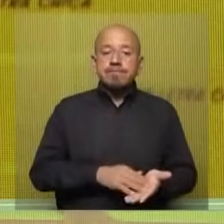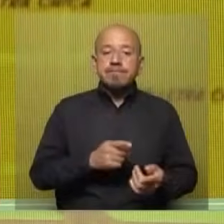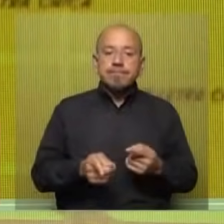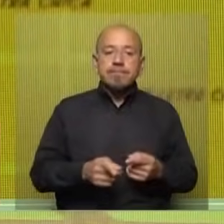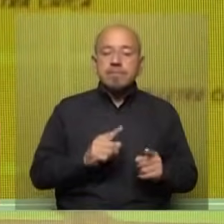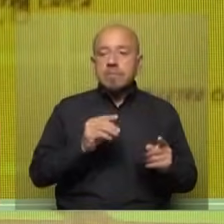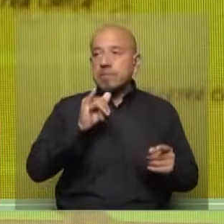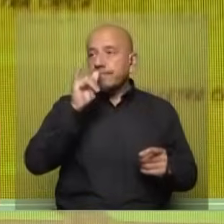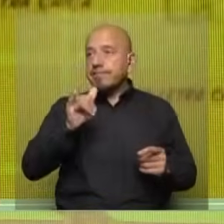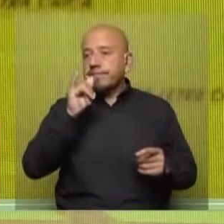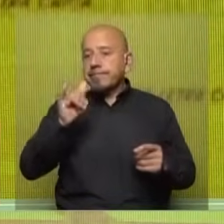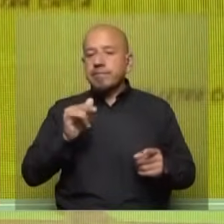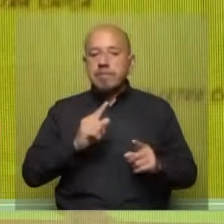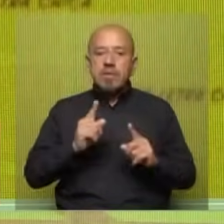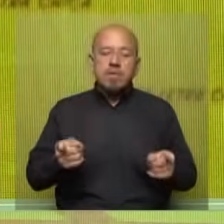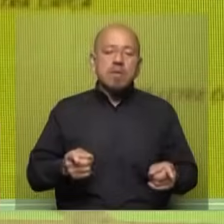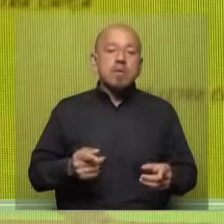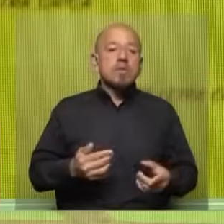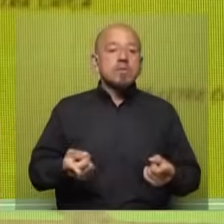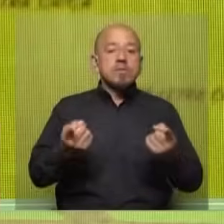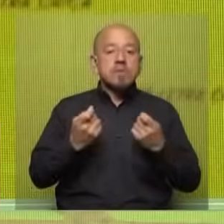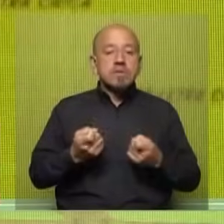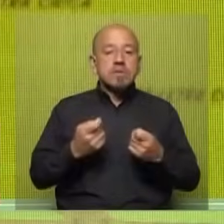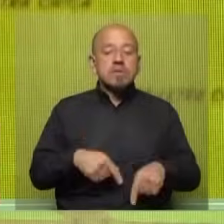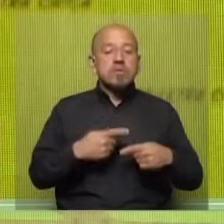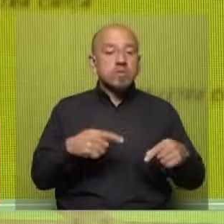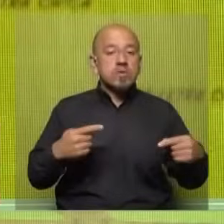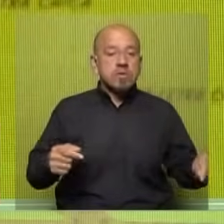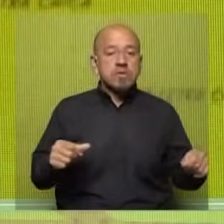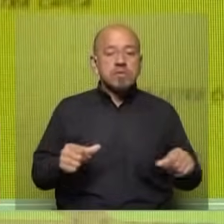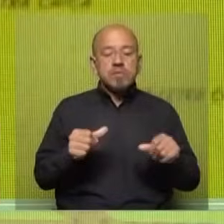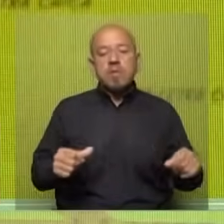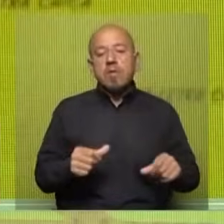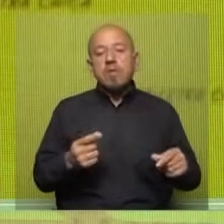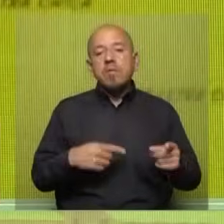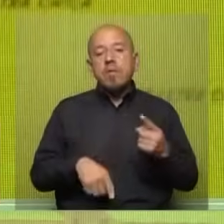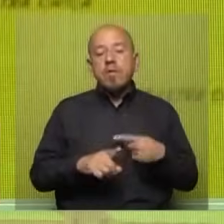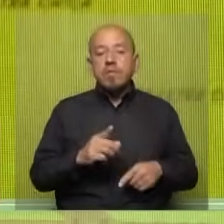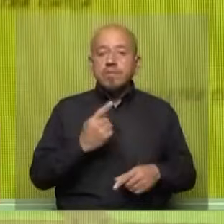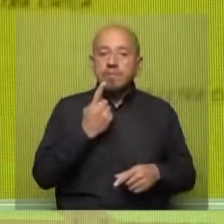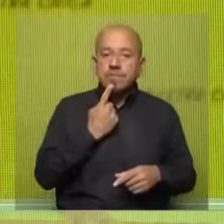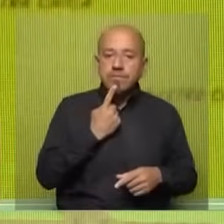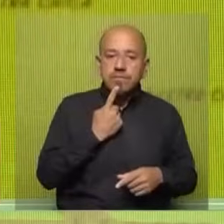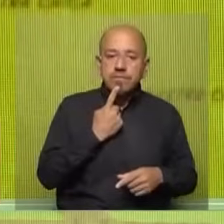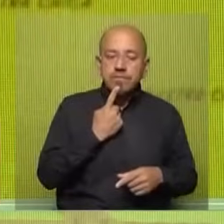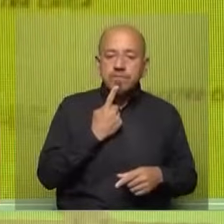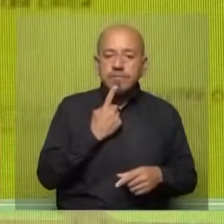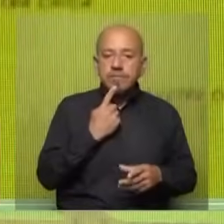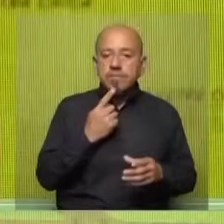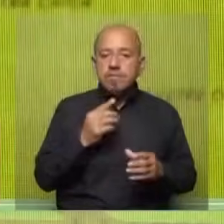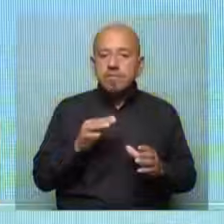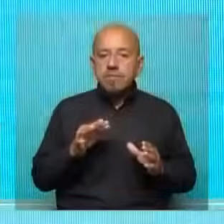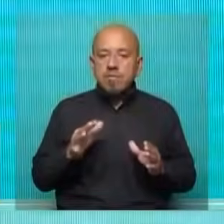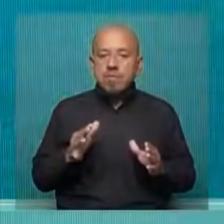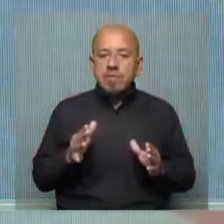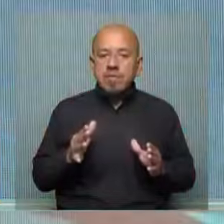No creo que necesiten solo declaraciones, necesitan acciones. Entonces, la política es